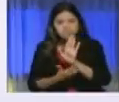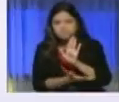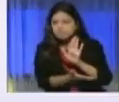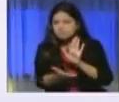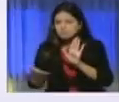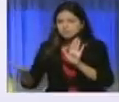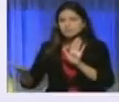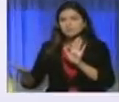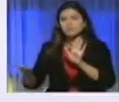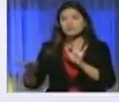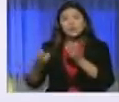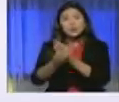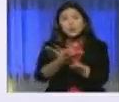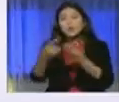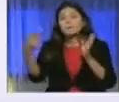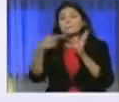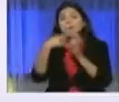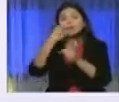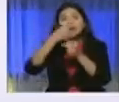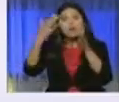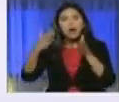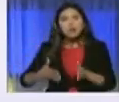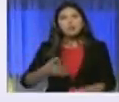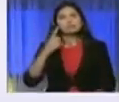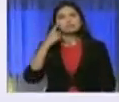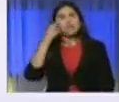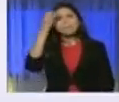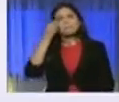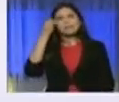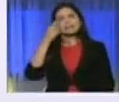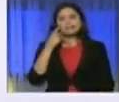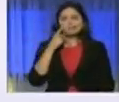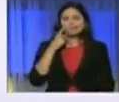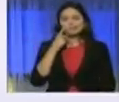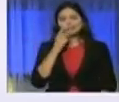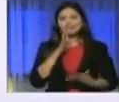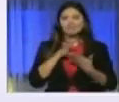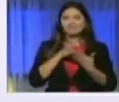a esos miles de trabajadores que de pronto piensan así.